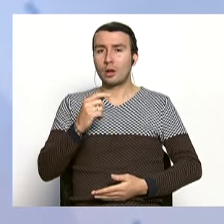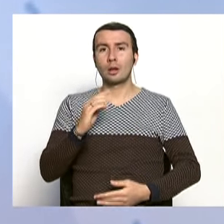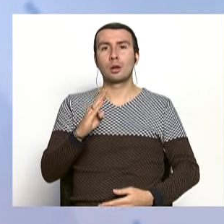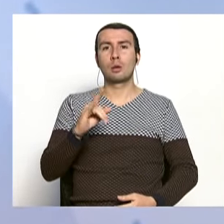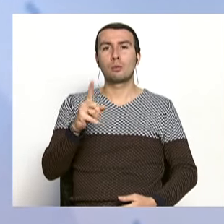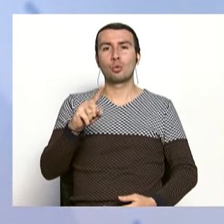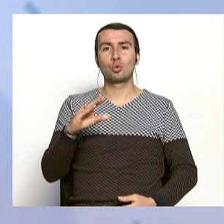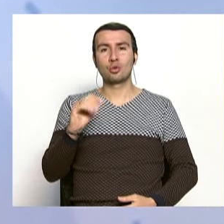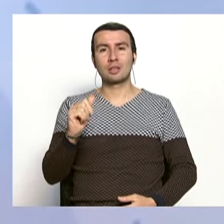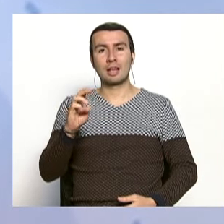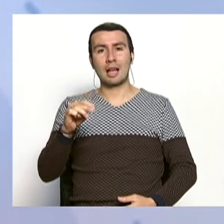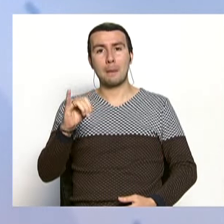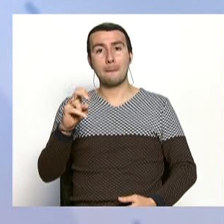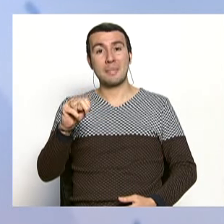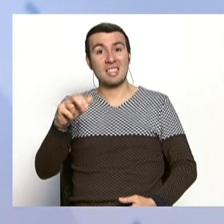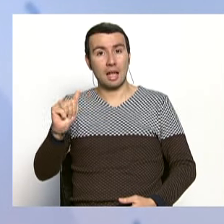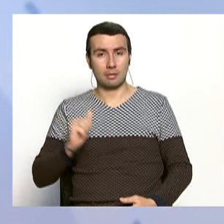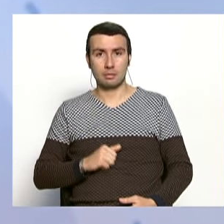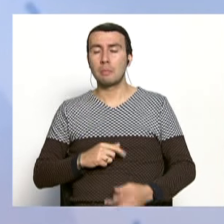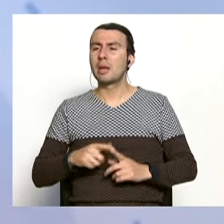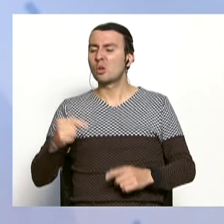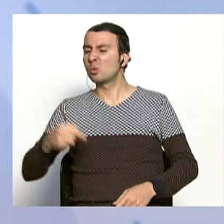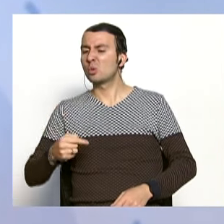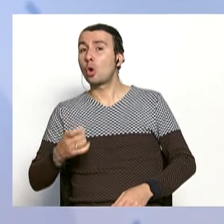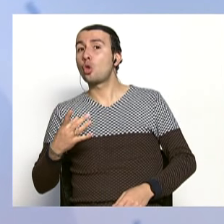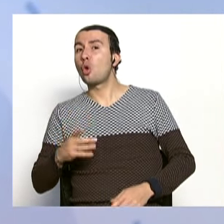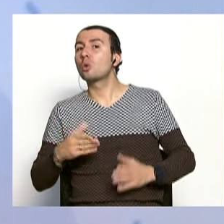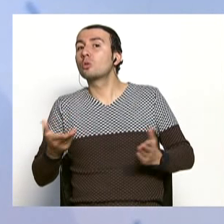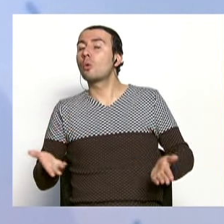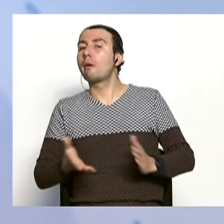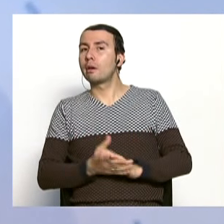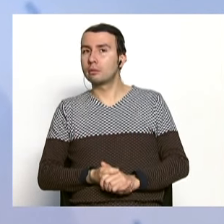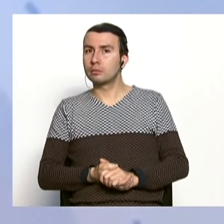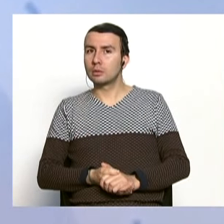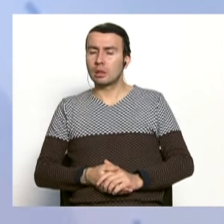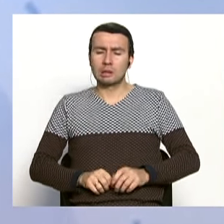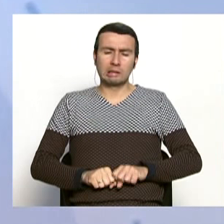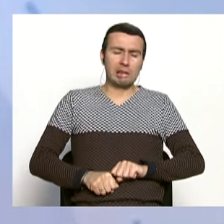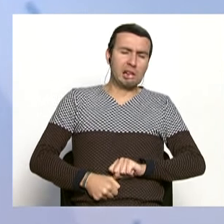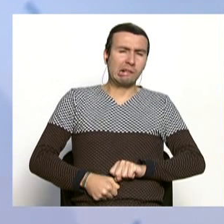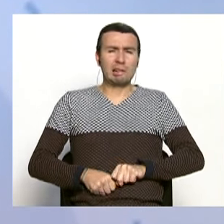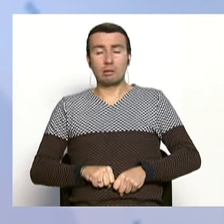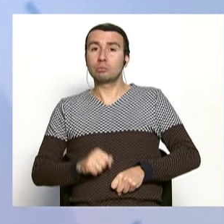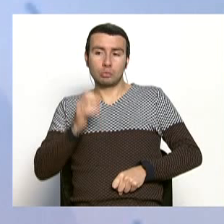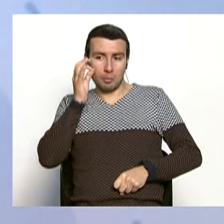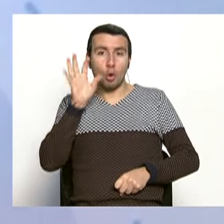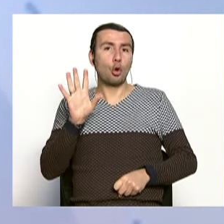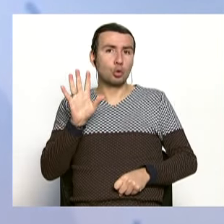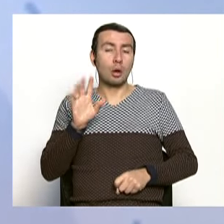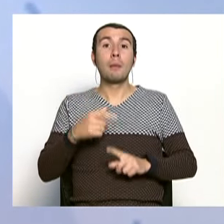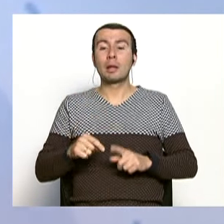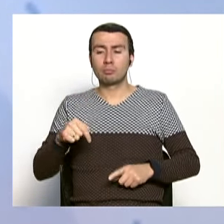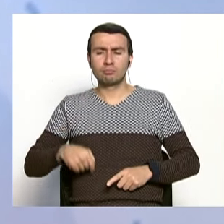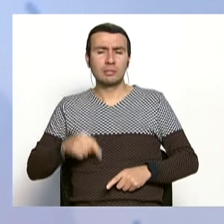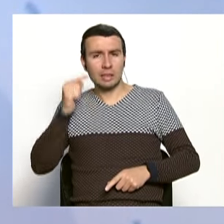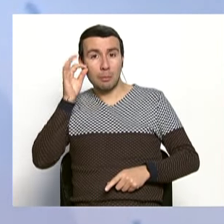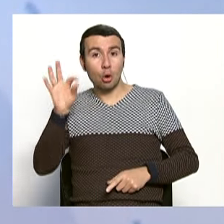compuesta Pero ahí no dice para cuál dolor un cólico posiblemente Pero qué tal que fuera una